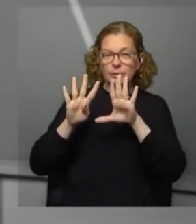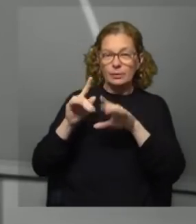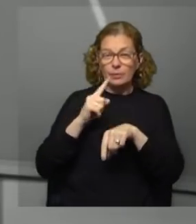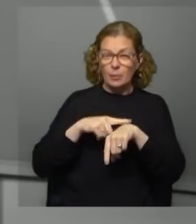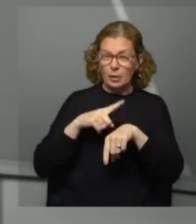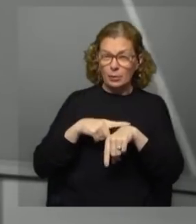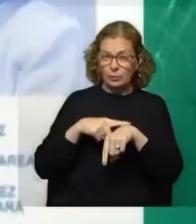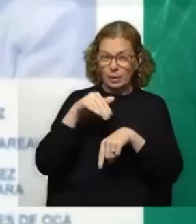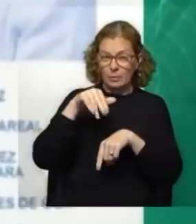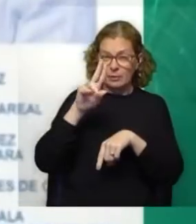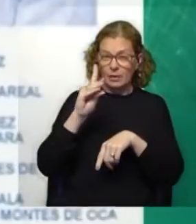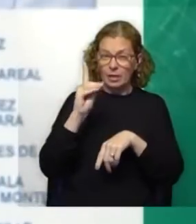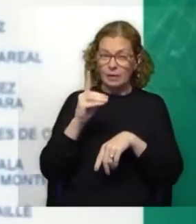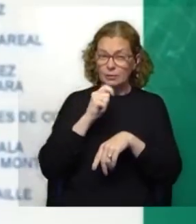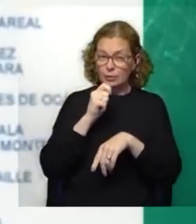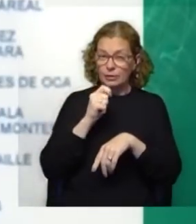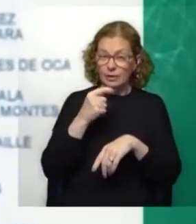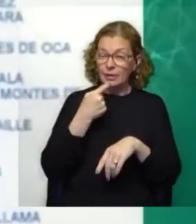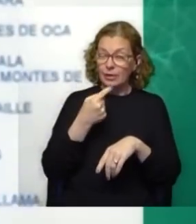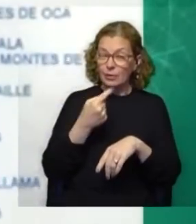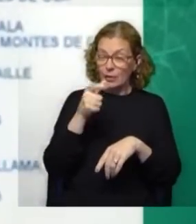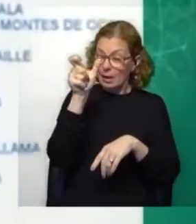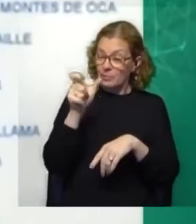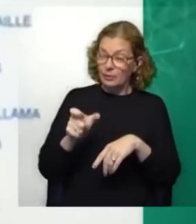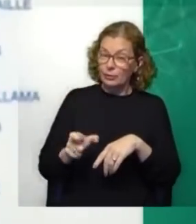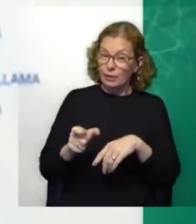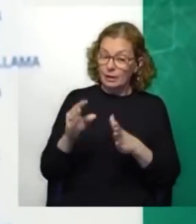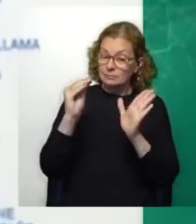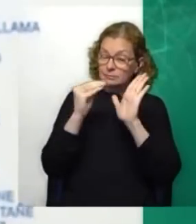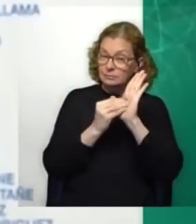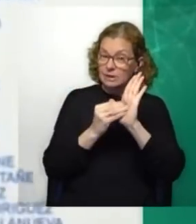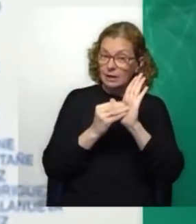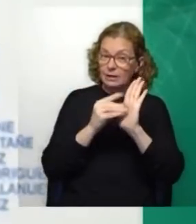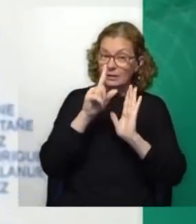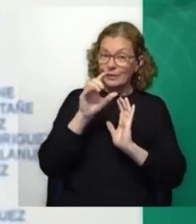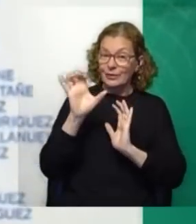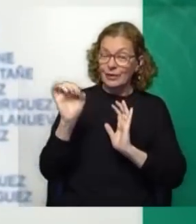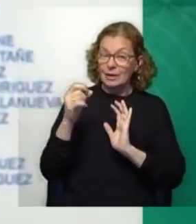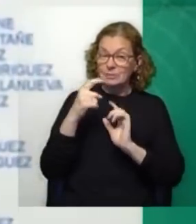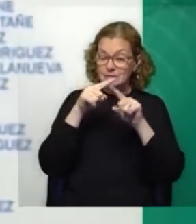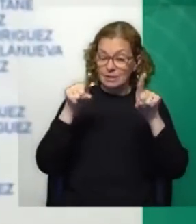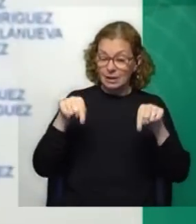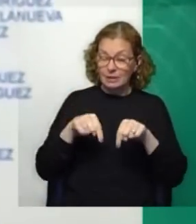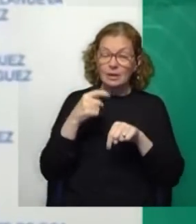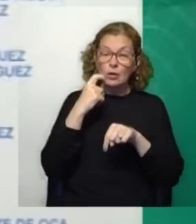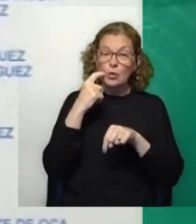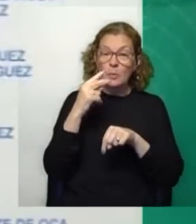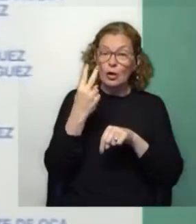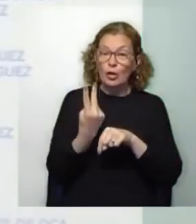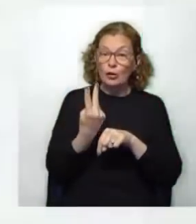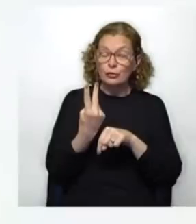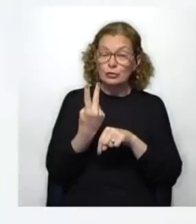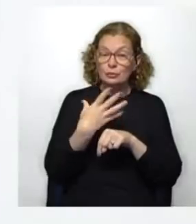hace minutos confirmó que la persona que figura en el puesto 100 de la lista 2 del herrerismo